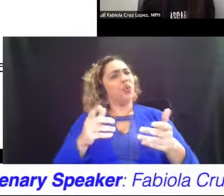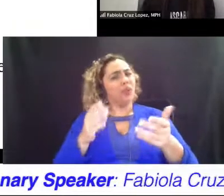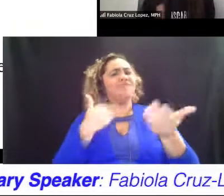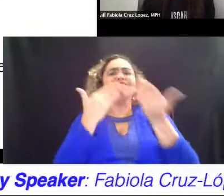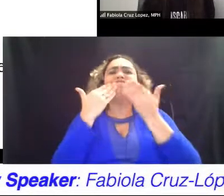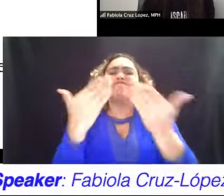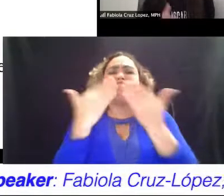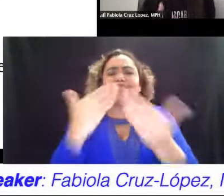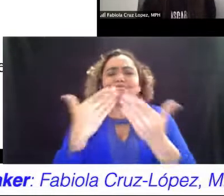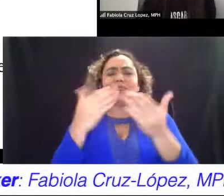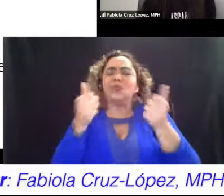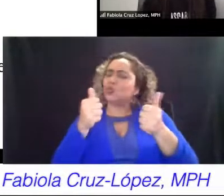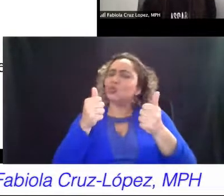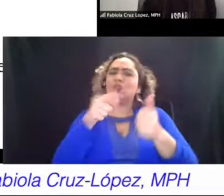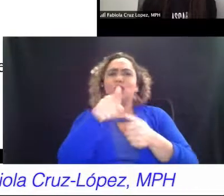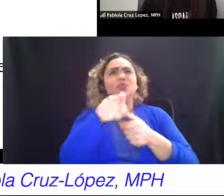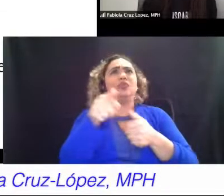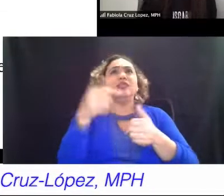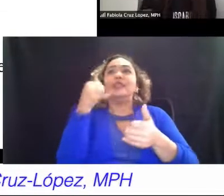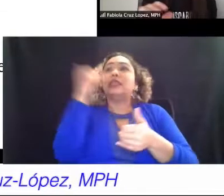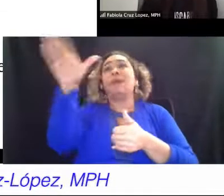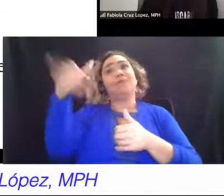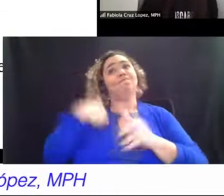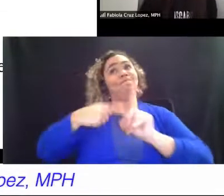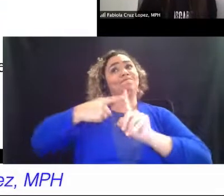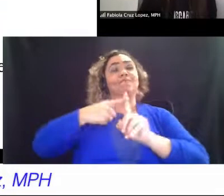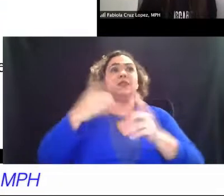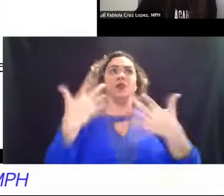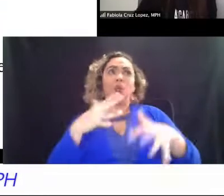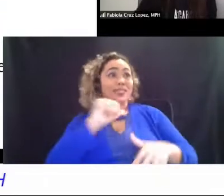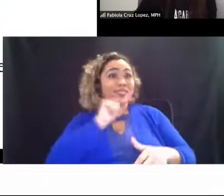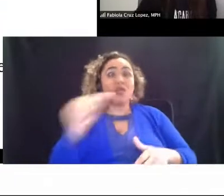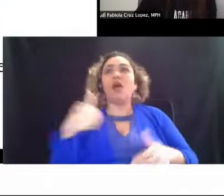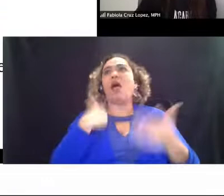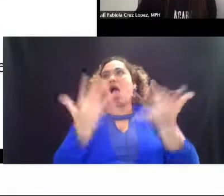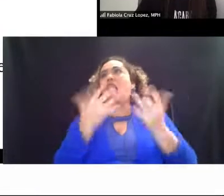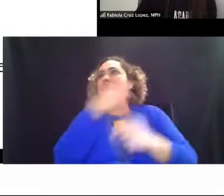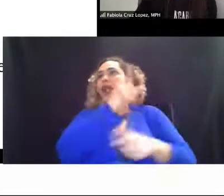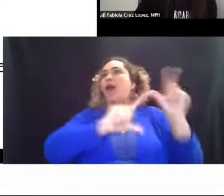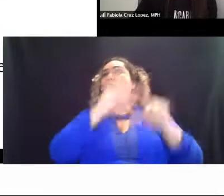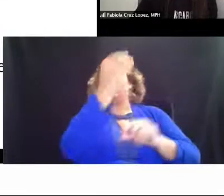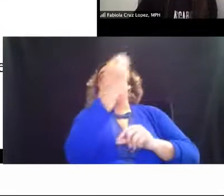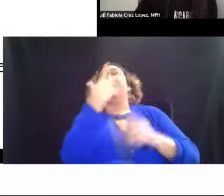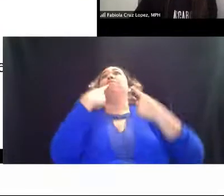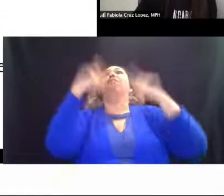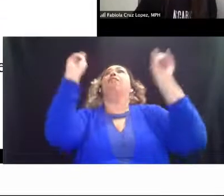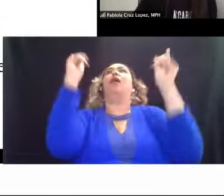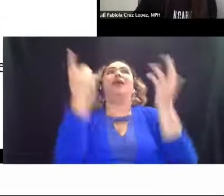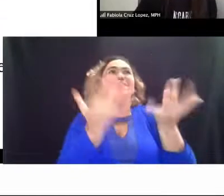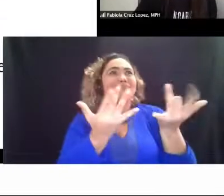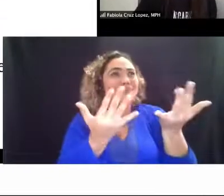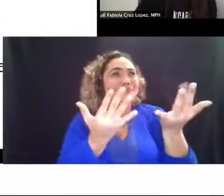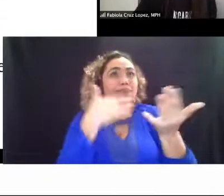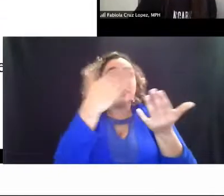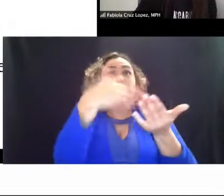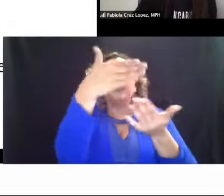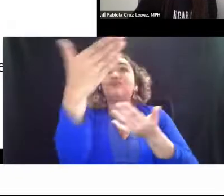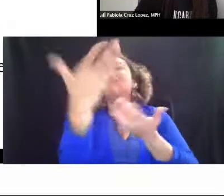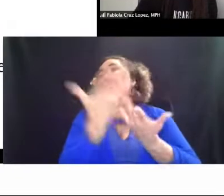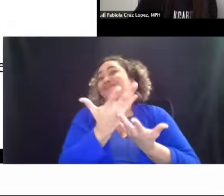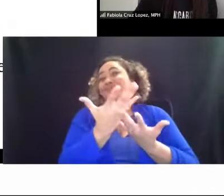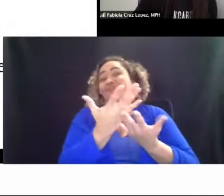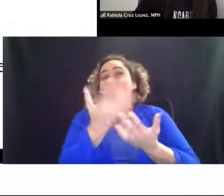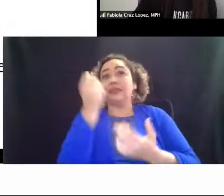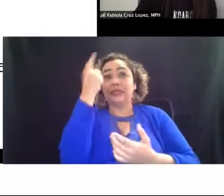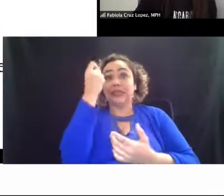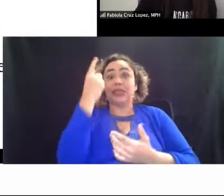agradezco muchísimo lo que hicieron, porque si no, de otra forma íbamos a tener que esperar, ¿verdad?, por esos resultados del laboratorio, y